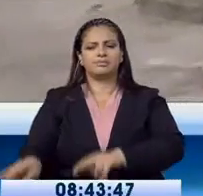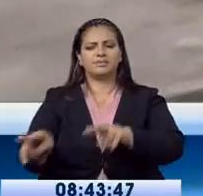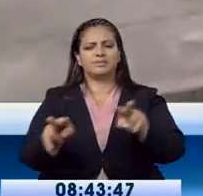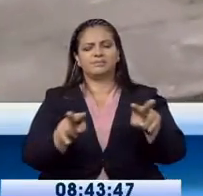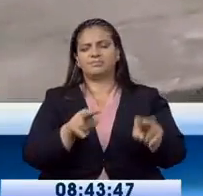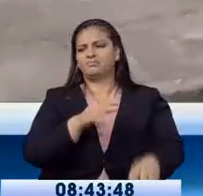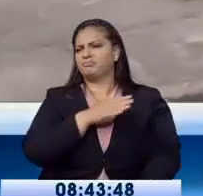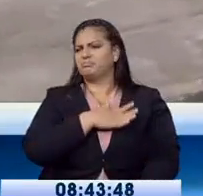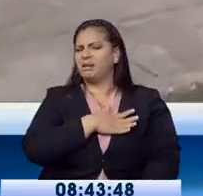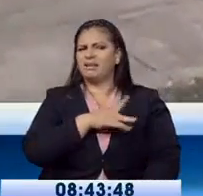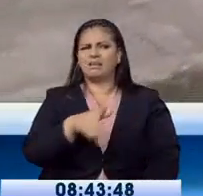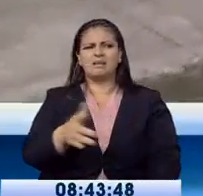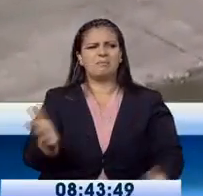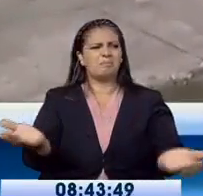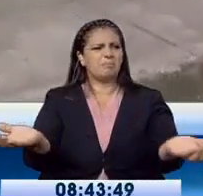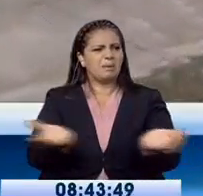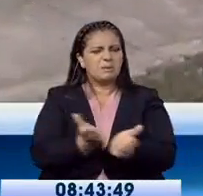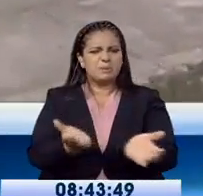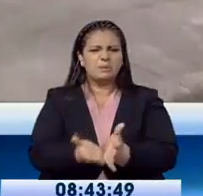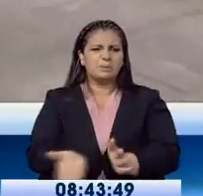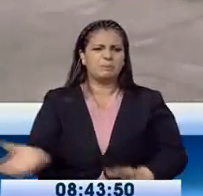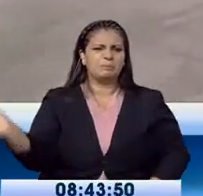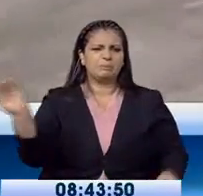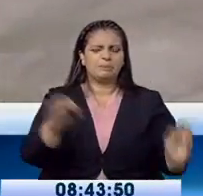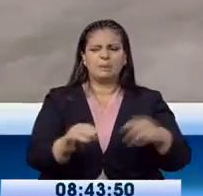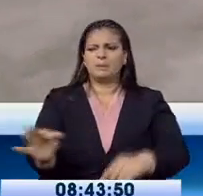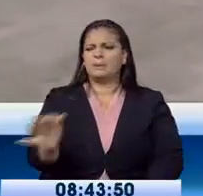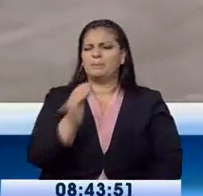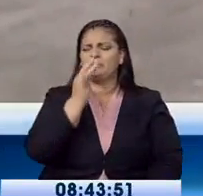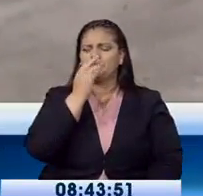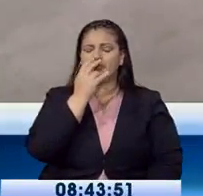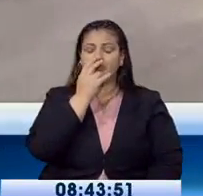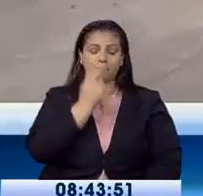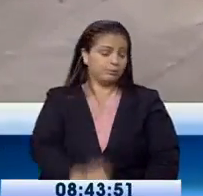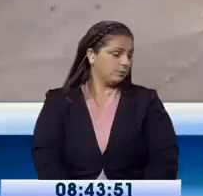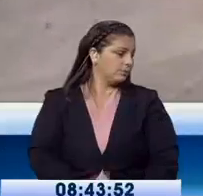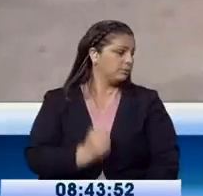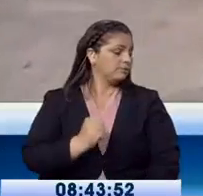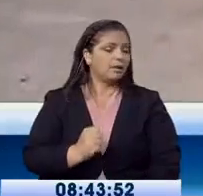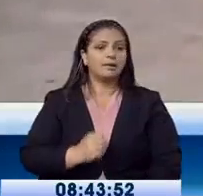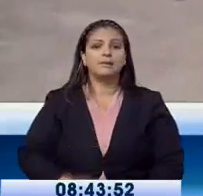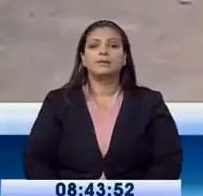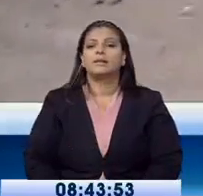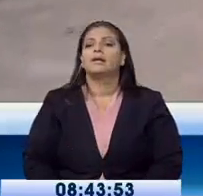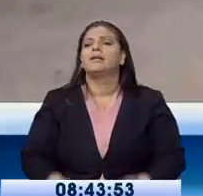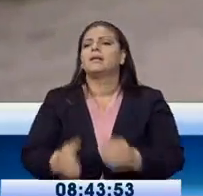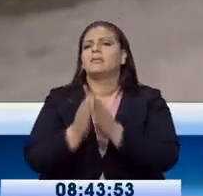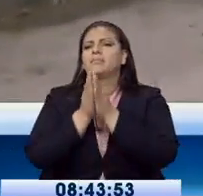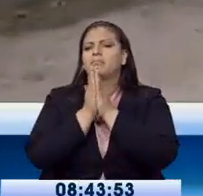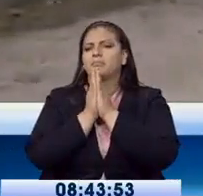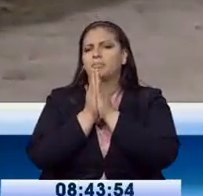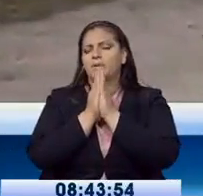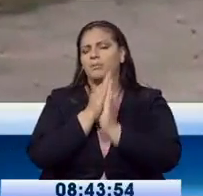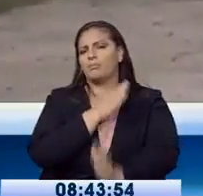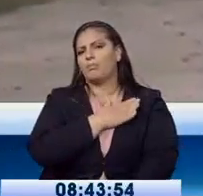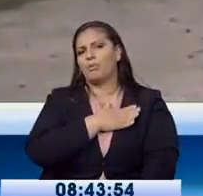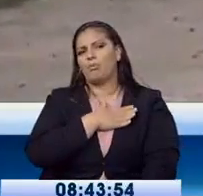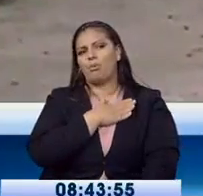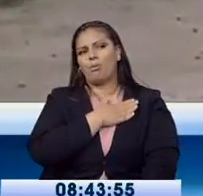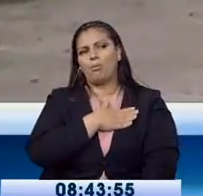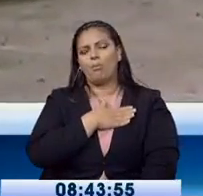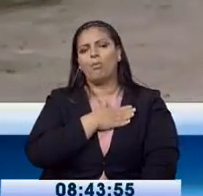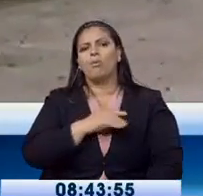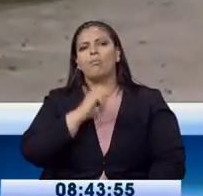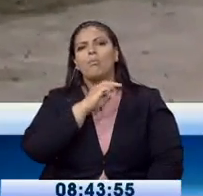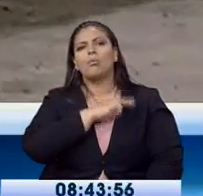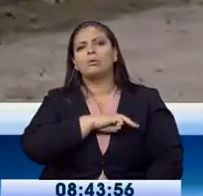se tiene que soportar estos malos olores encarecidamente hacemos el llamado el departamento de justicia